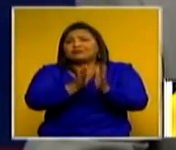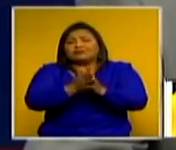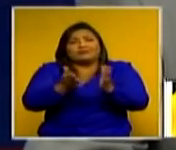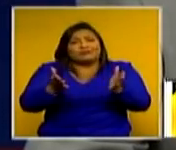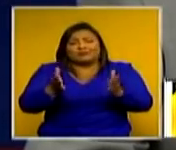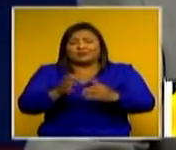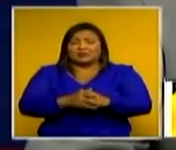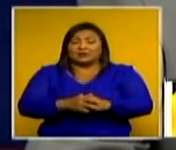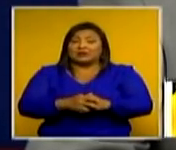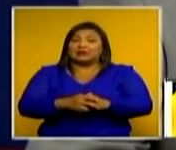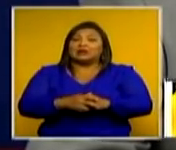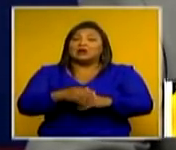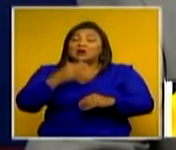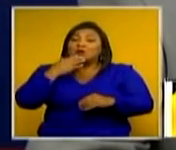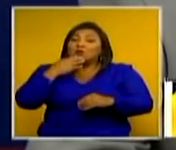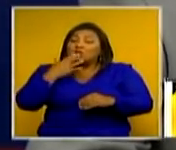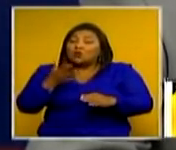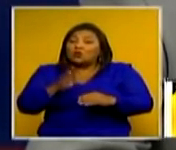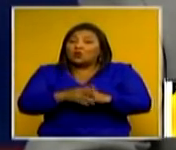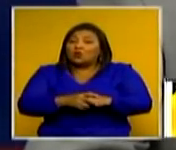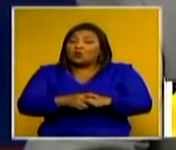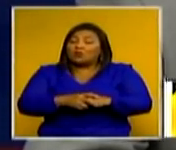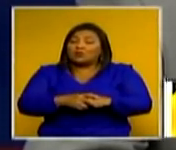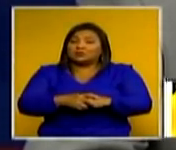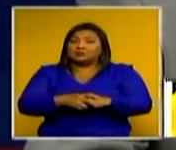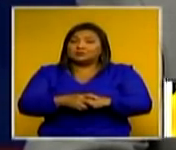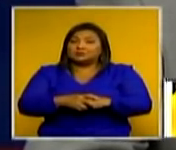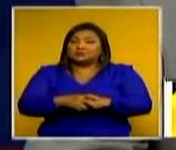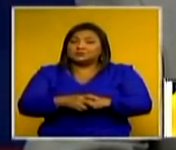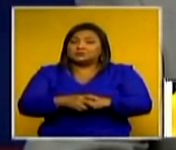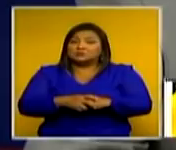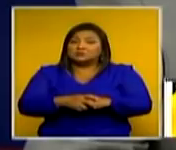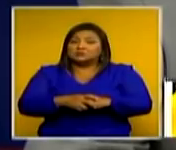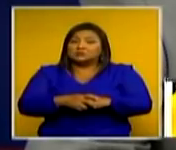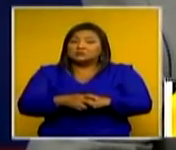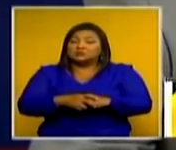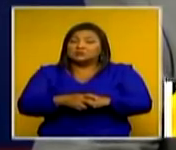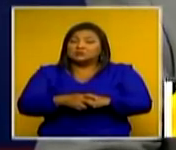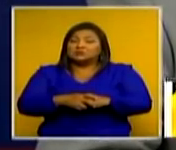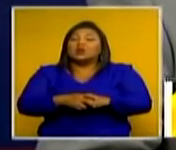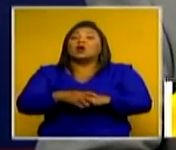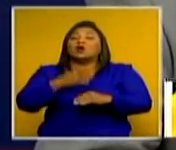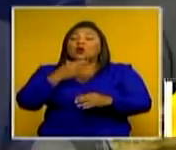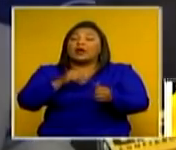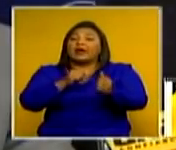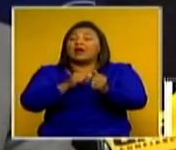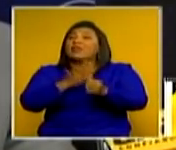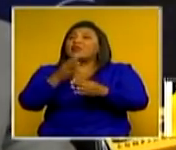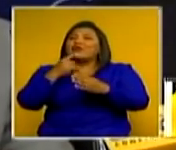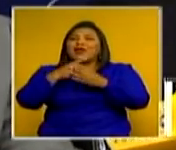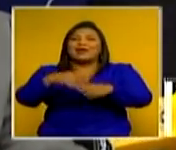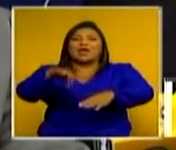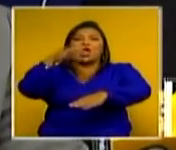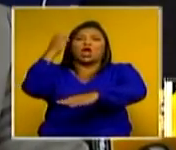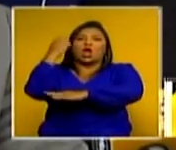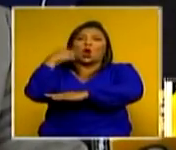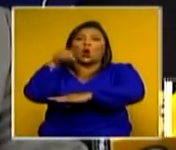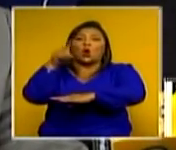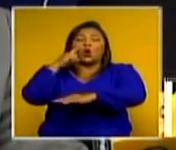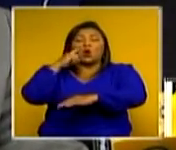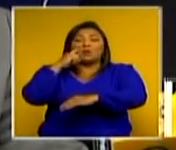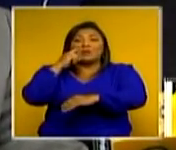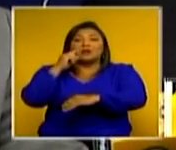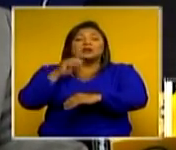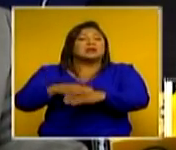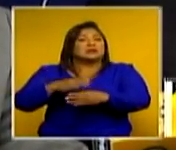tienen como habilitado el hermana de la hermana república de colombia y lo se ha cancelado se ha removido